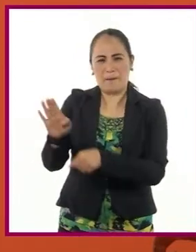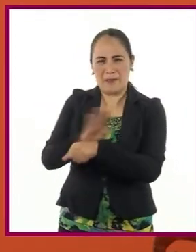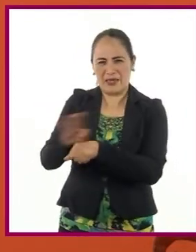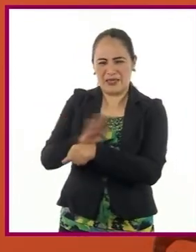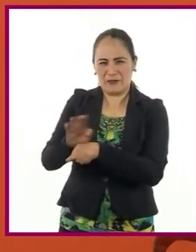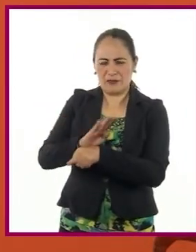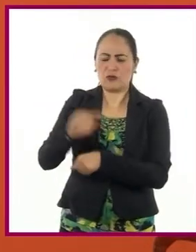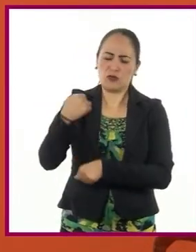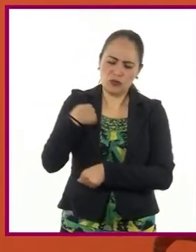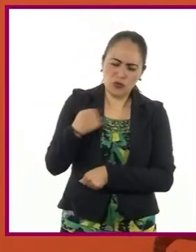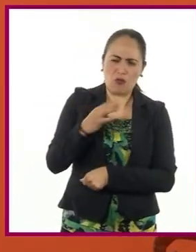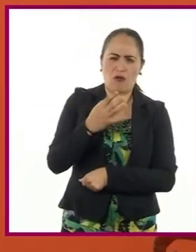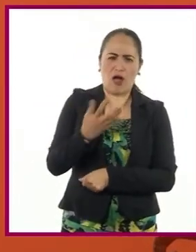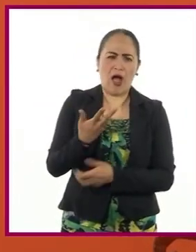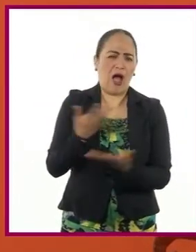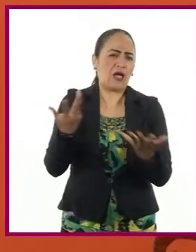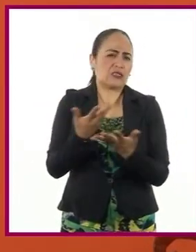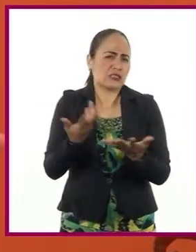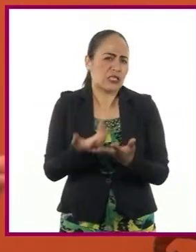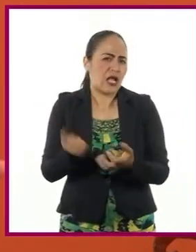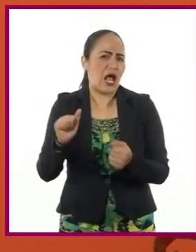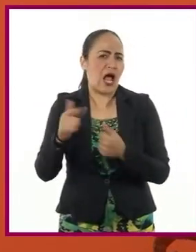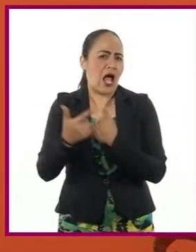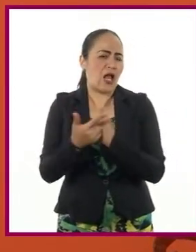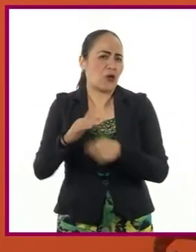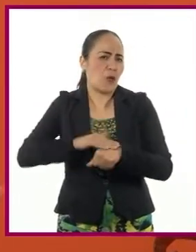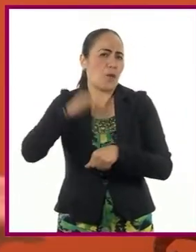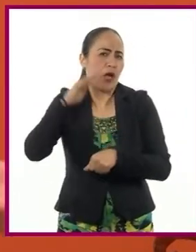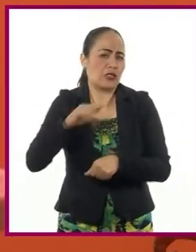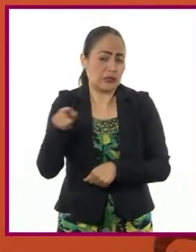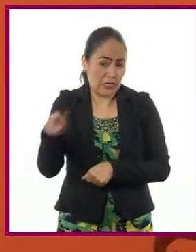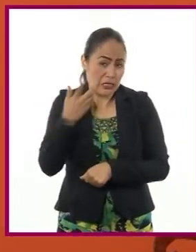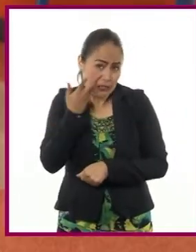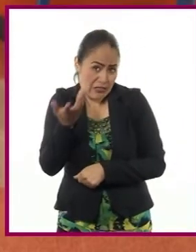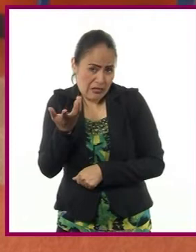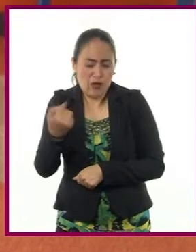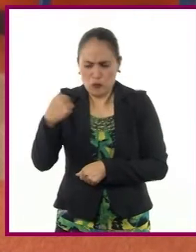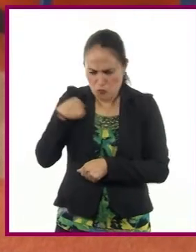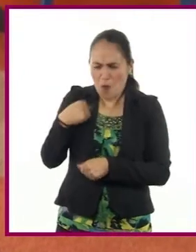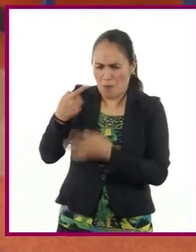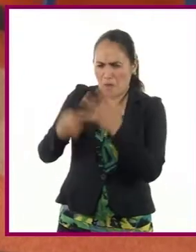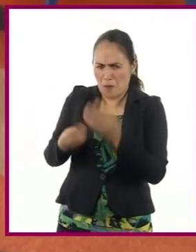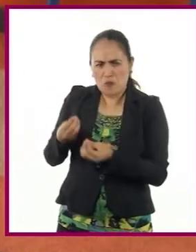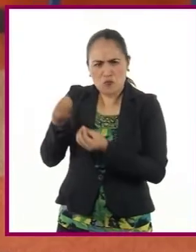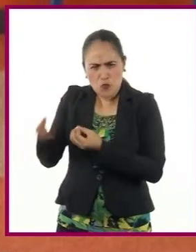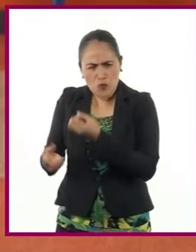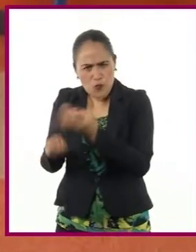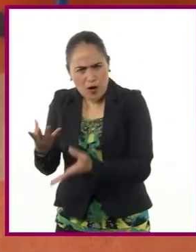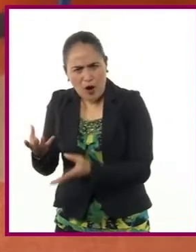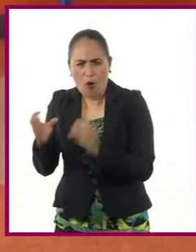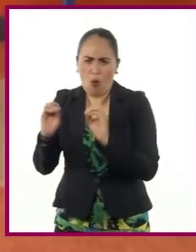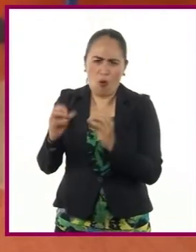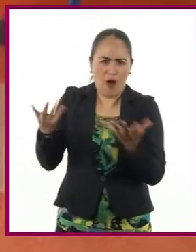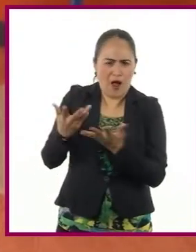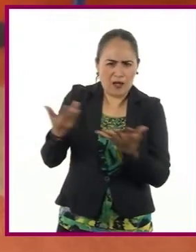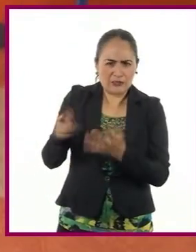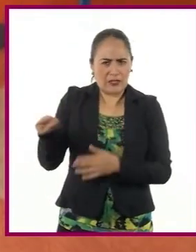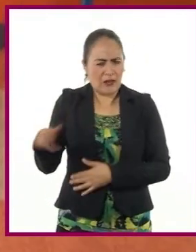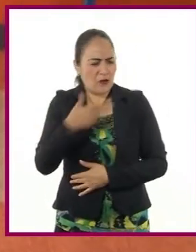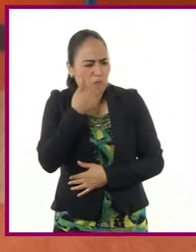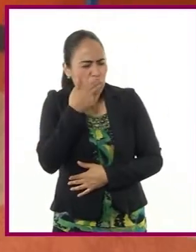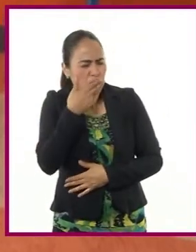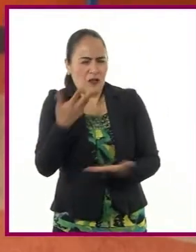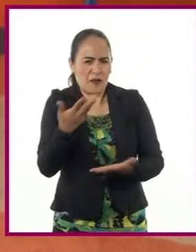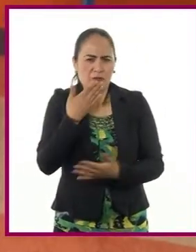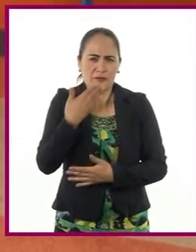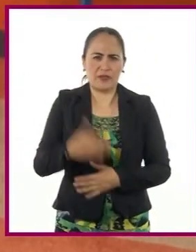cuando estoy dispuesta a dar algo que el otro u otra valora. Qué importante es de verdad aprender a dialogar con